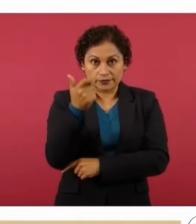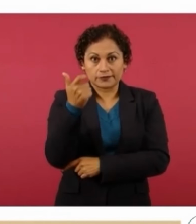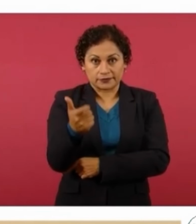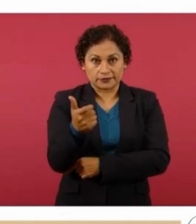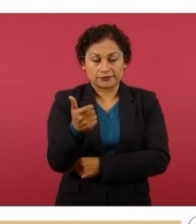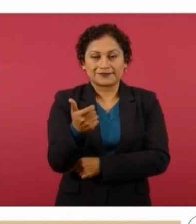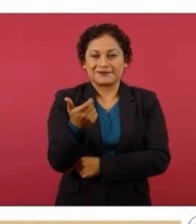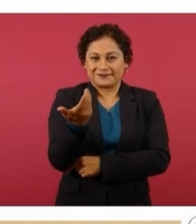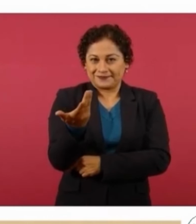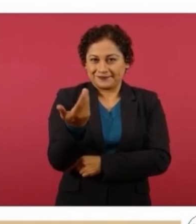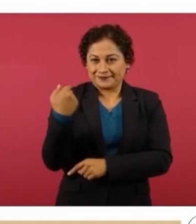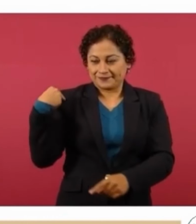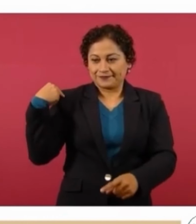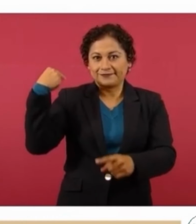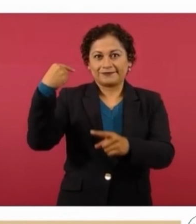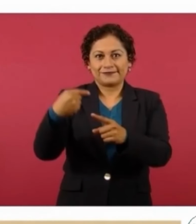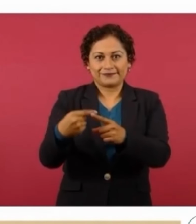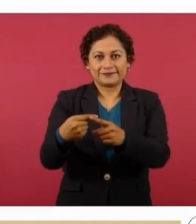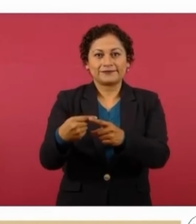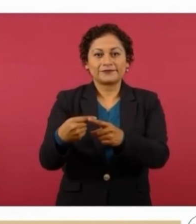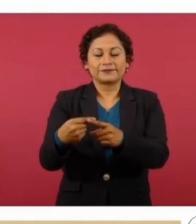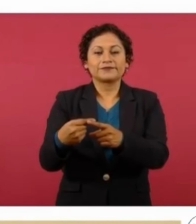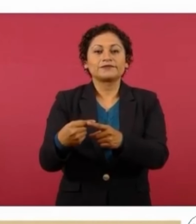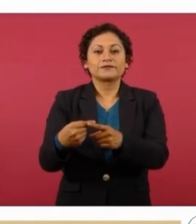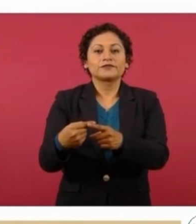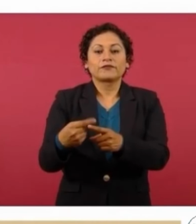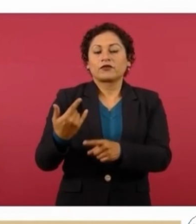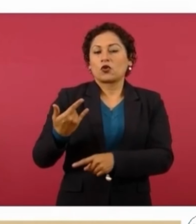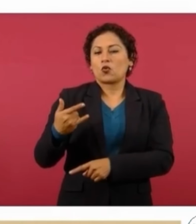decía, desde los últimos